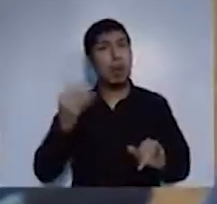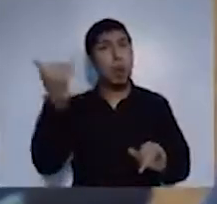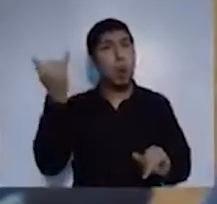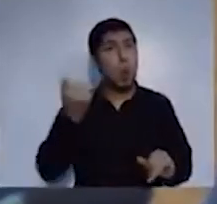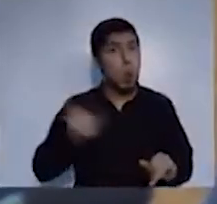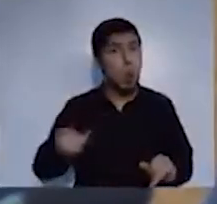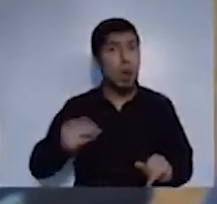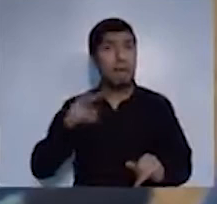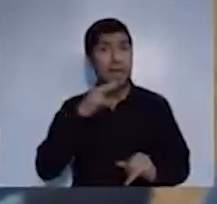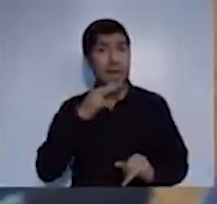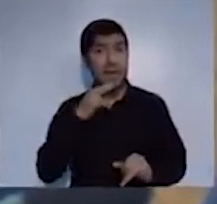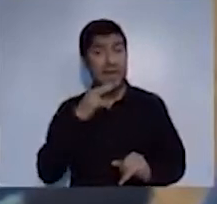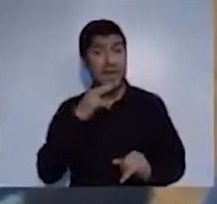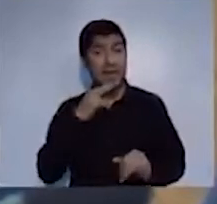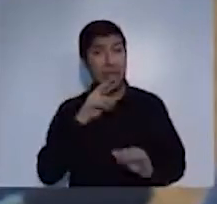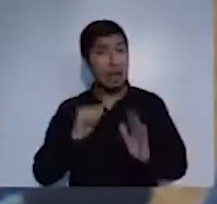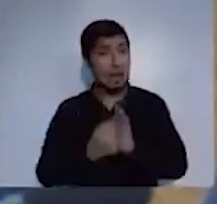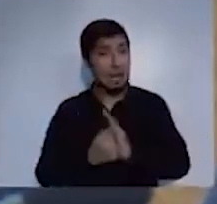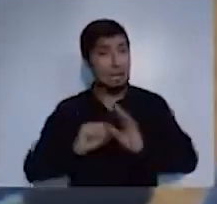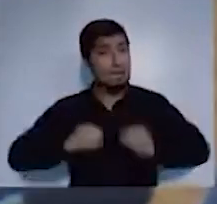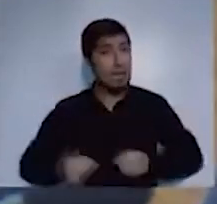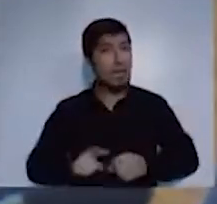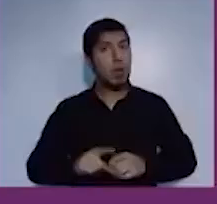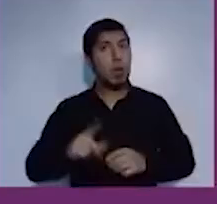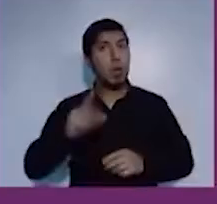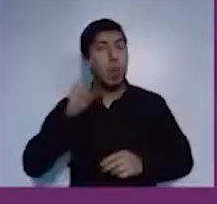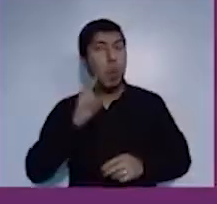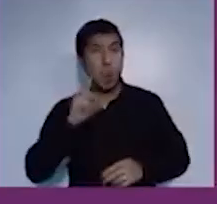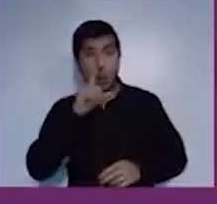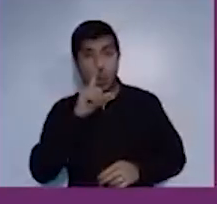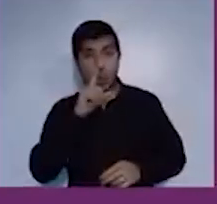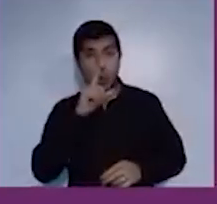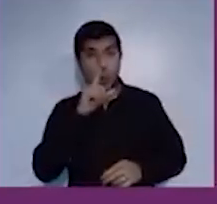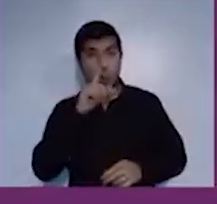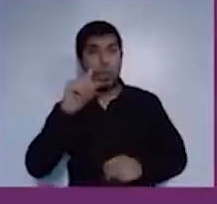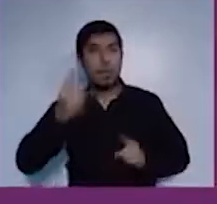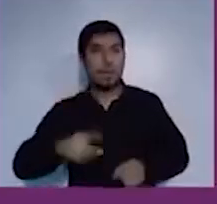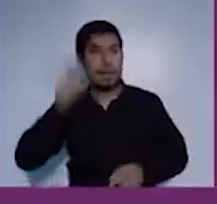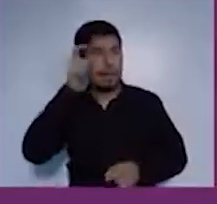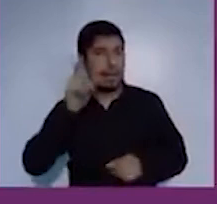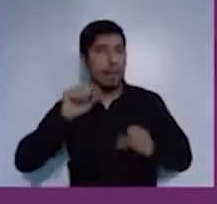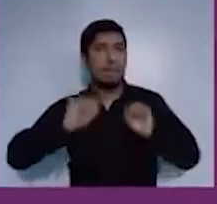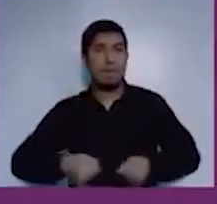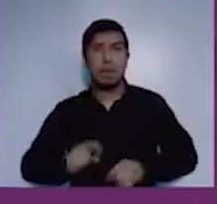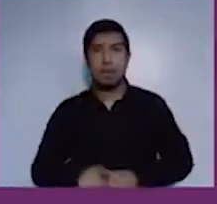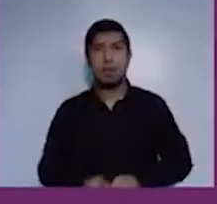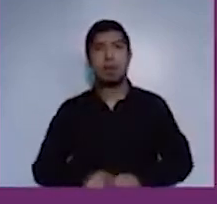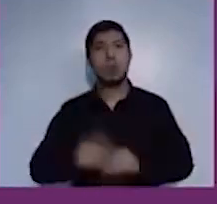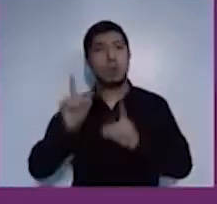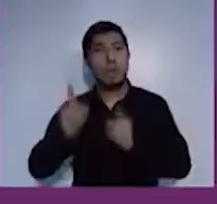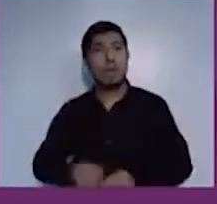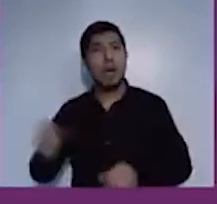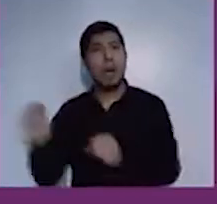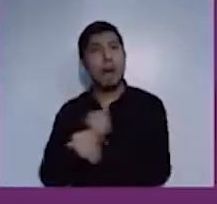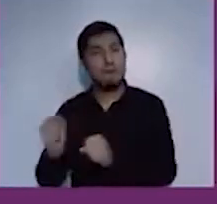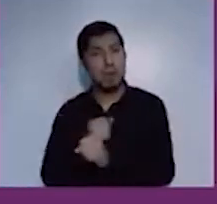y viernes, que tiene que ver con el 9 de julio y el feriado puente del 10, se ha autorizado excepcionalmente a